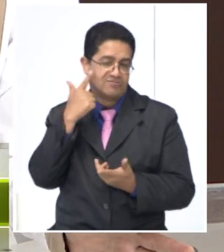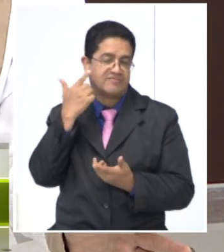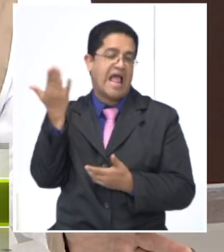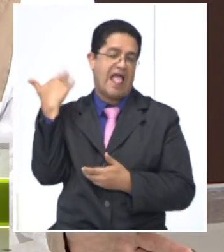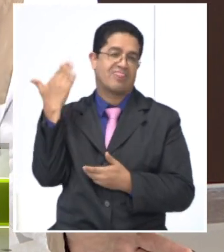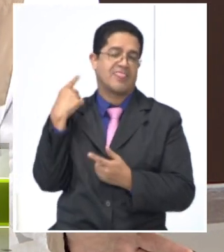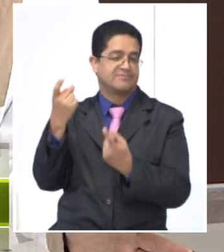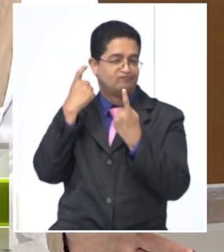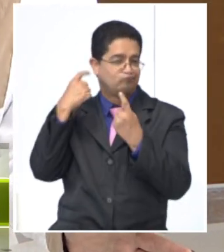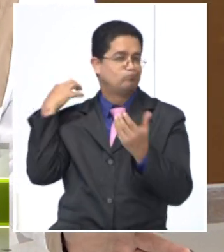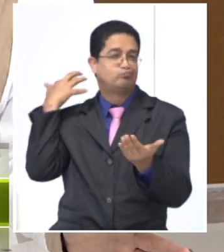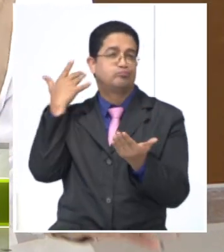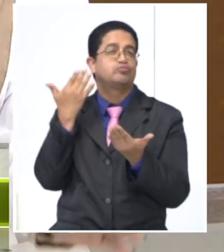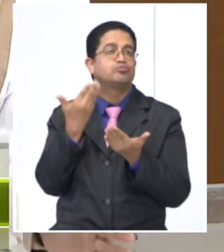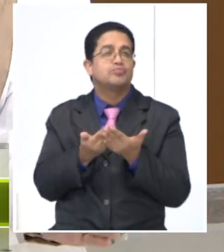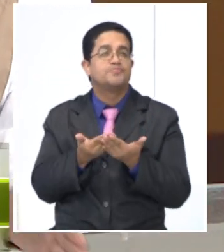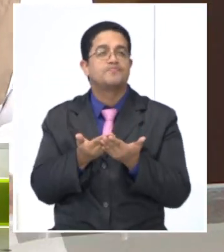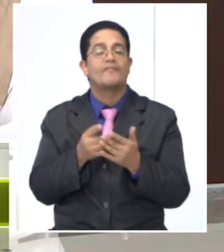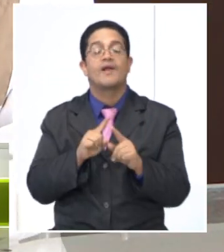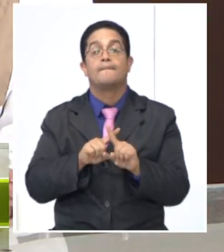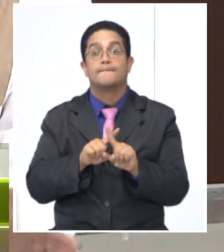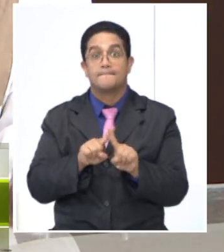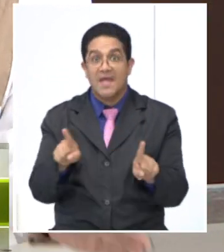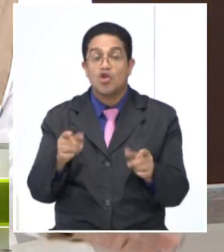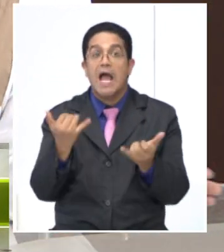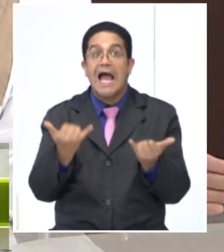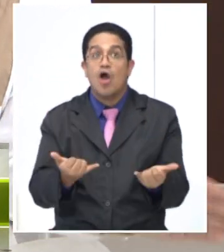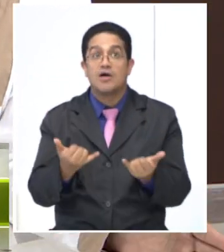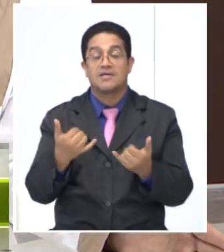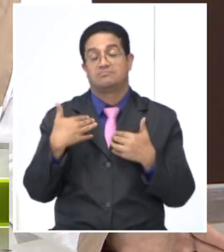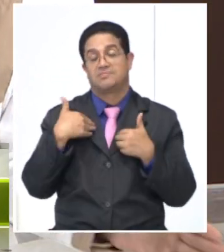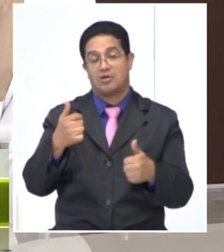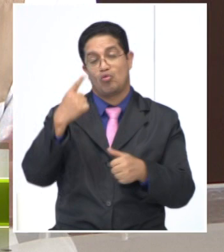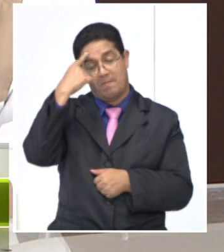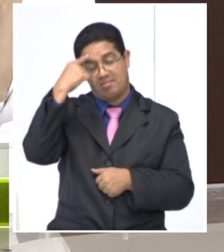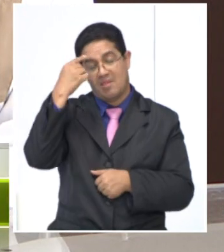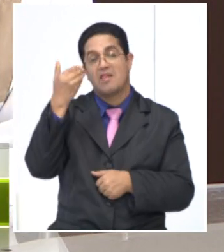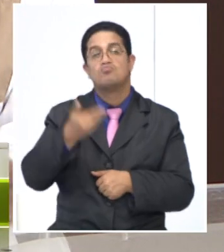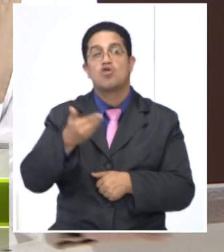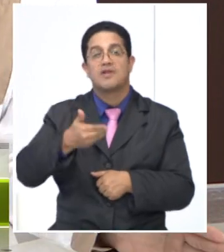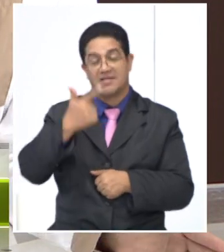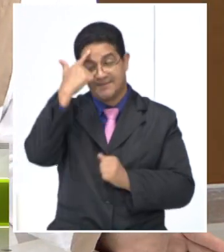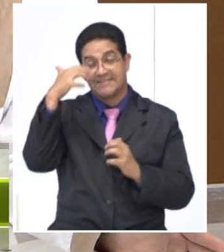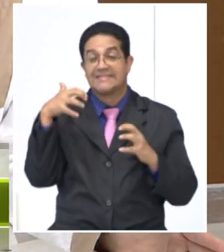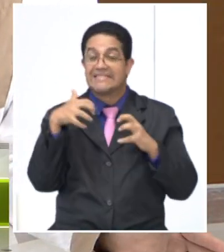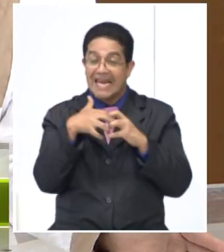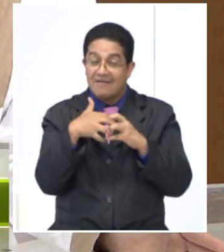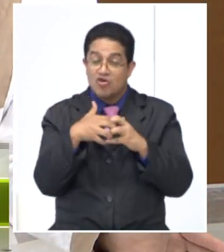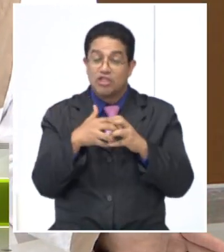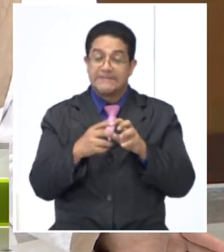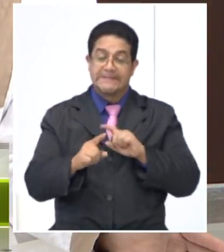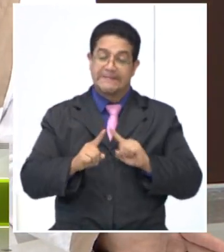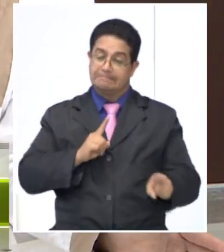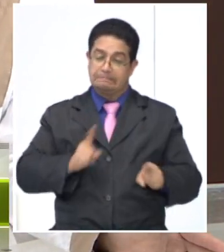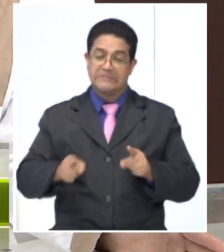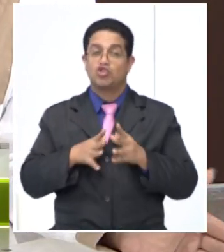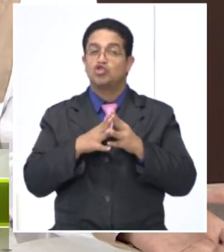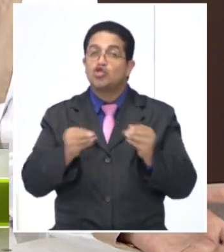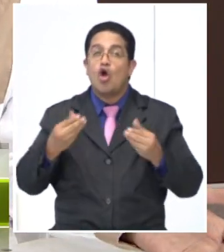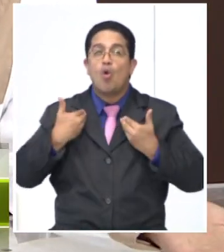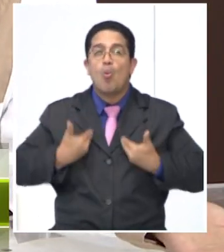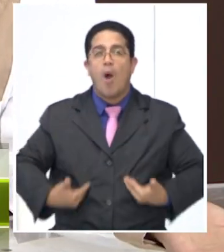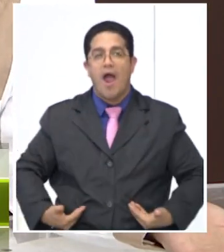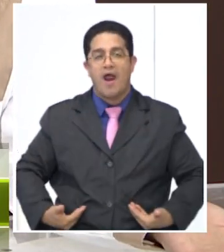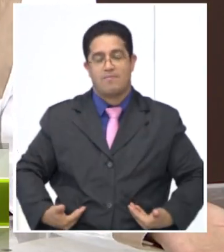creer durante muchísimos años. Sin embargo, la salud mental es sumamente fundamental. Nuestro cerebro comanda a todo nuestro organismo y además su